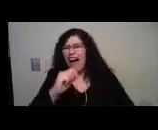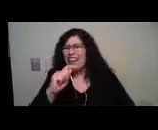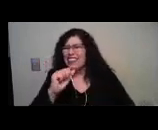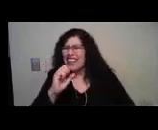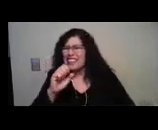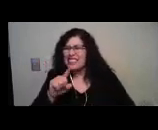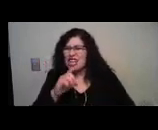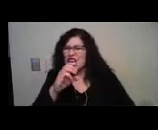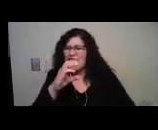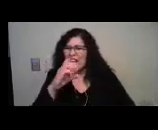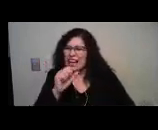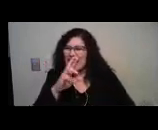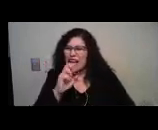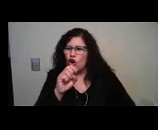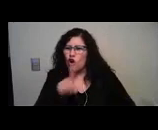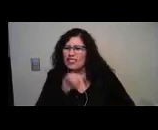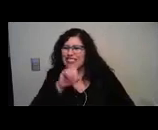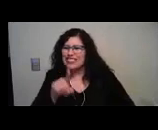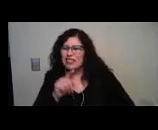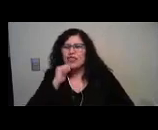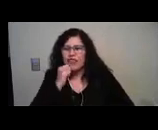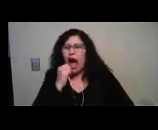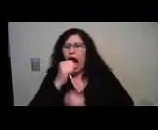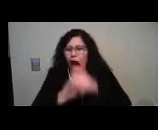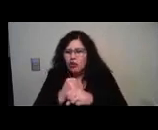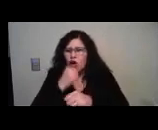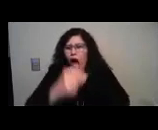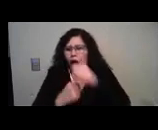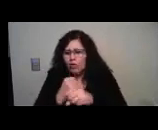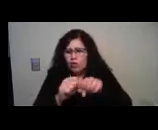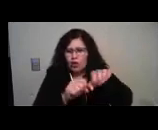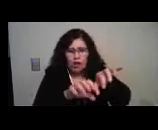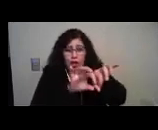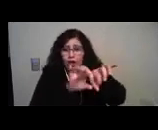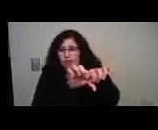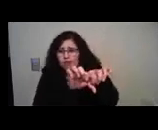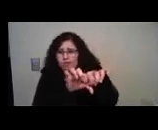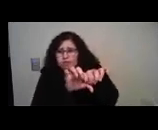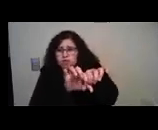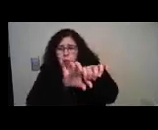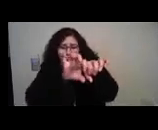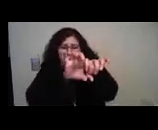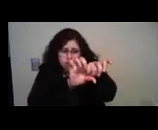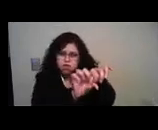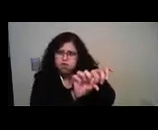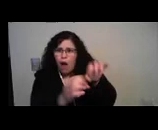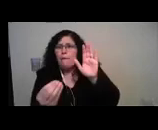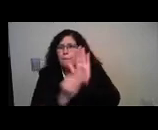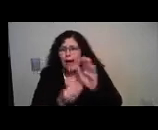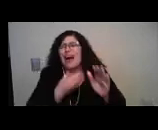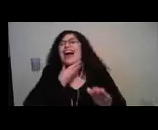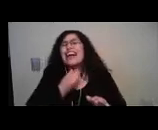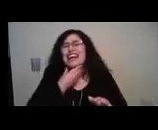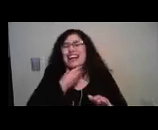¿ya? Ajá. Y los accidentes vasculares son agudos, ¿ya? Ahora, si se desprende una capa